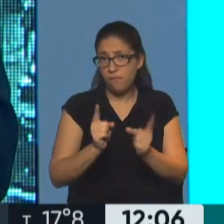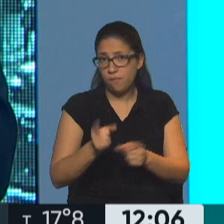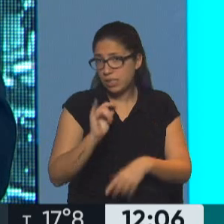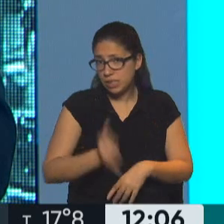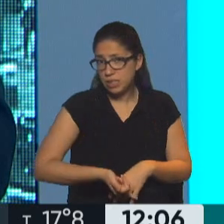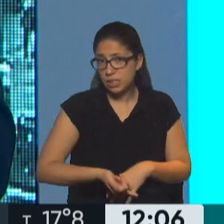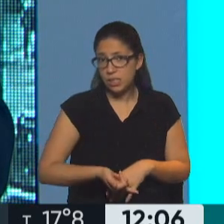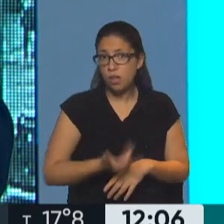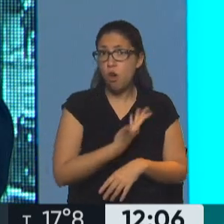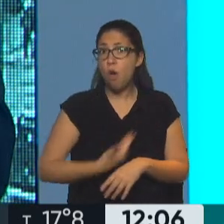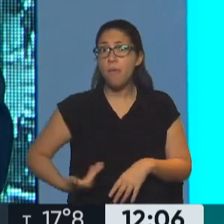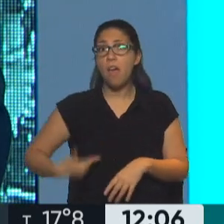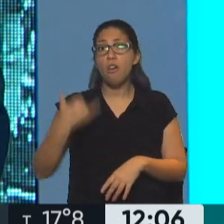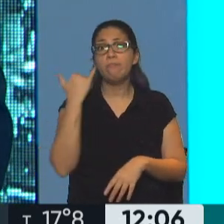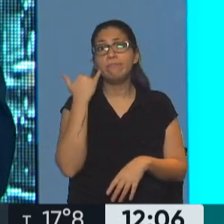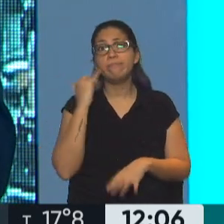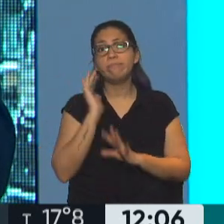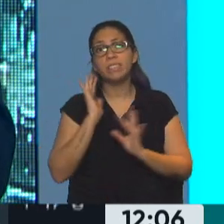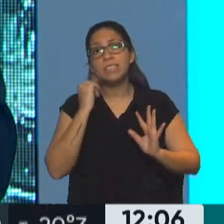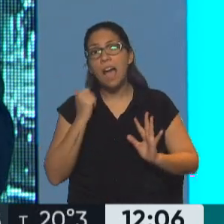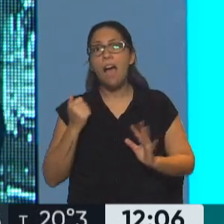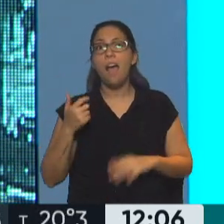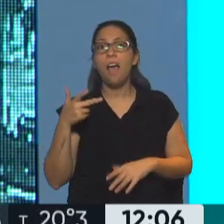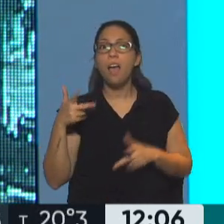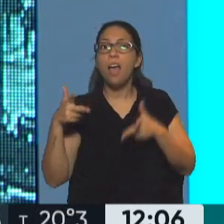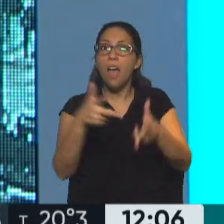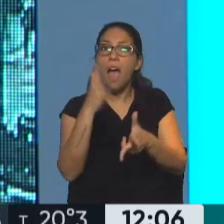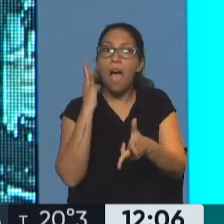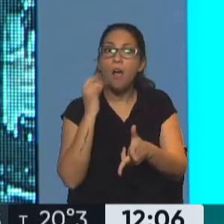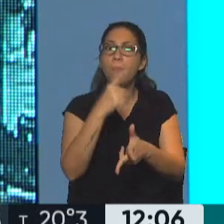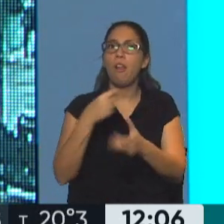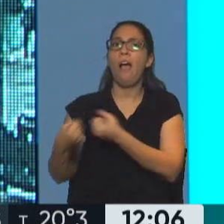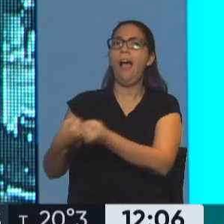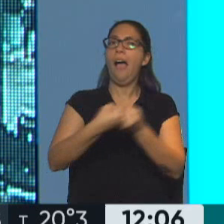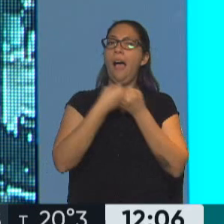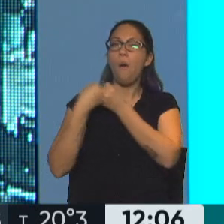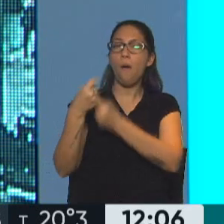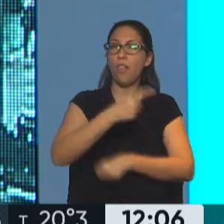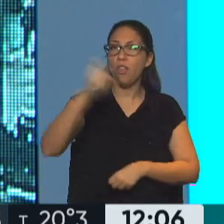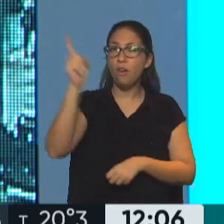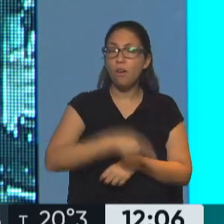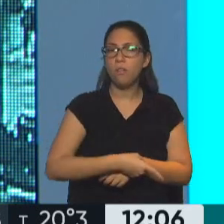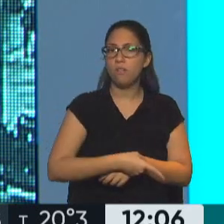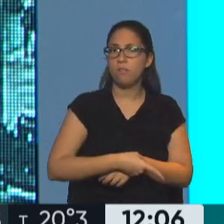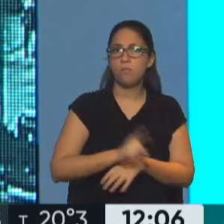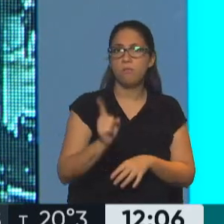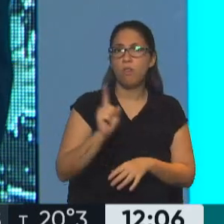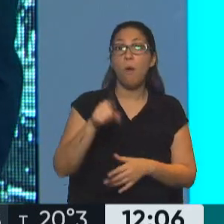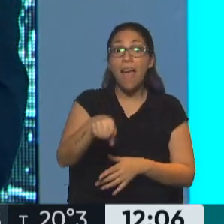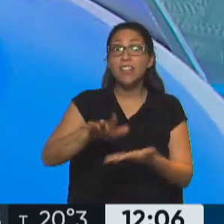cual el gobierno jugó una carta, pero no es una carta negociada con todos los sectores, es decir, no es que, bueno, esta es la salida,